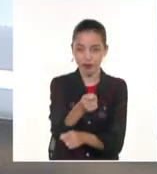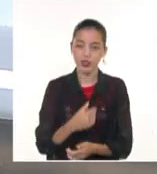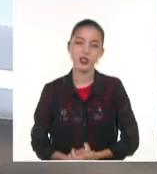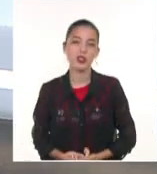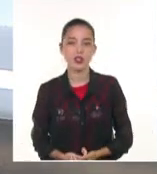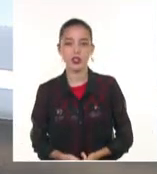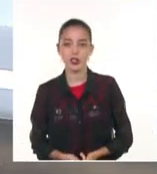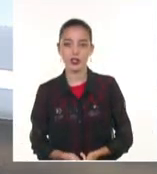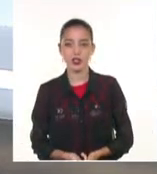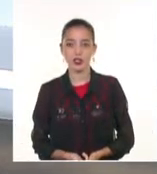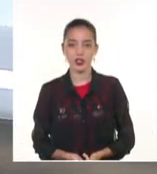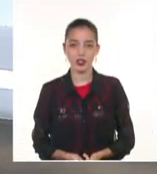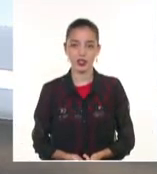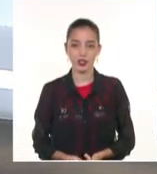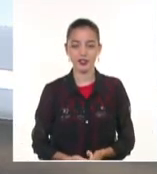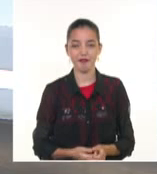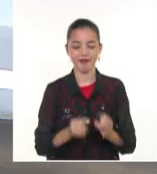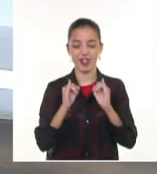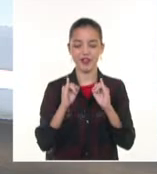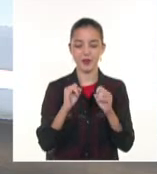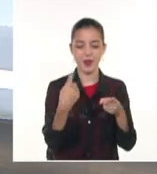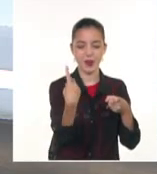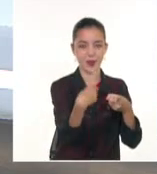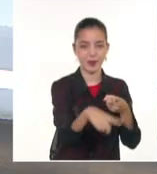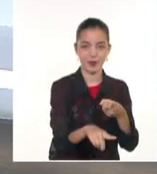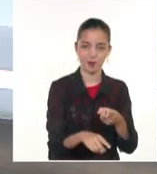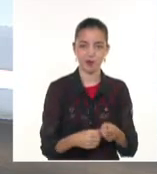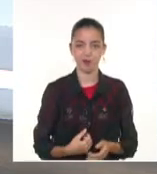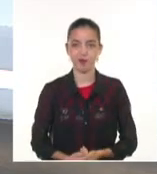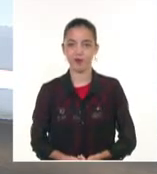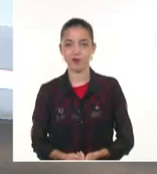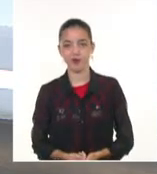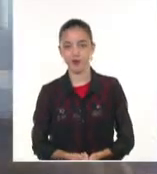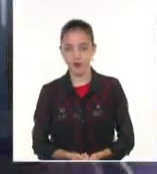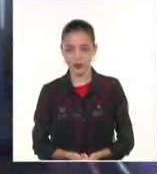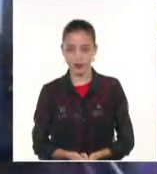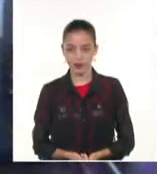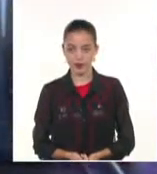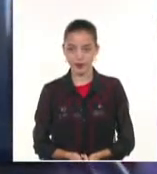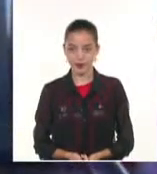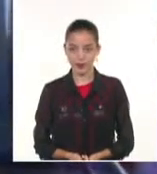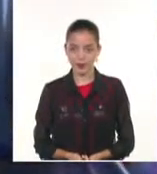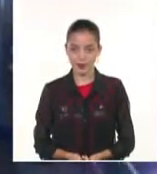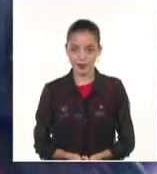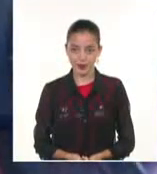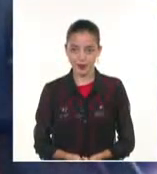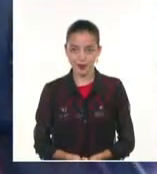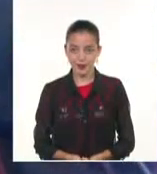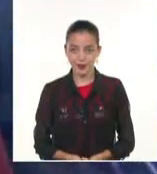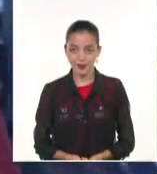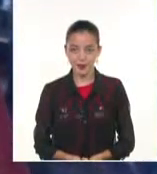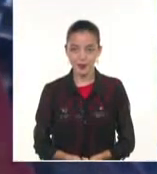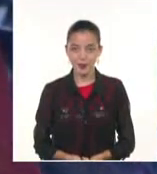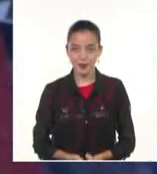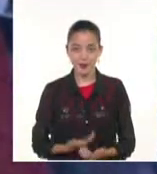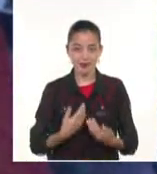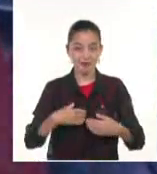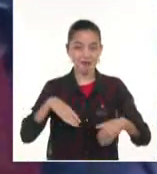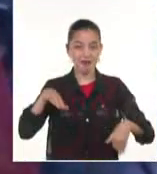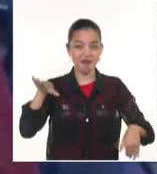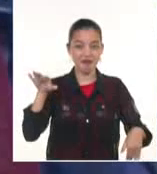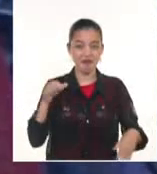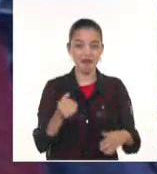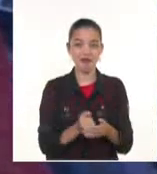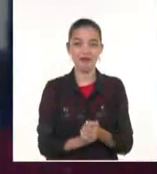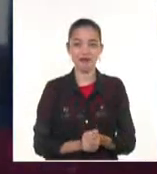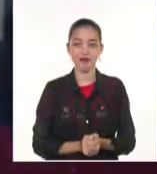llega el reporte desde la provincia de Cienfuegos del periodista Primitivo González. Vean. La gimnasia artística cienfueguera, después de más